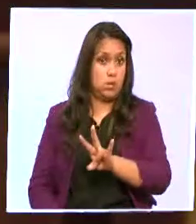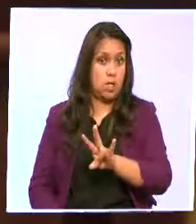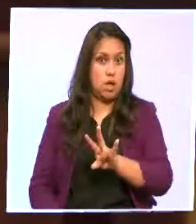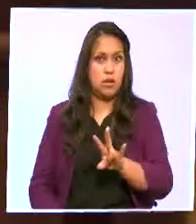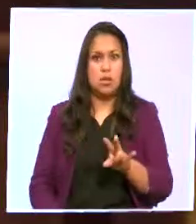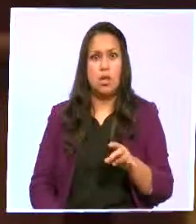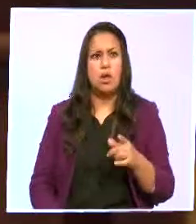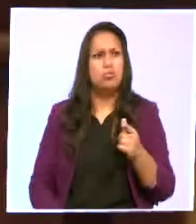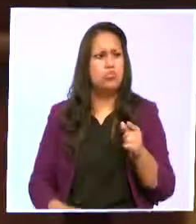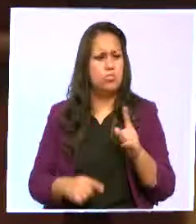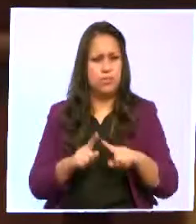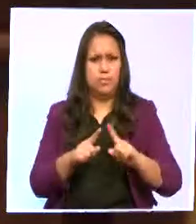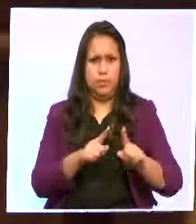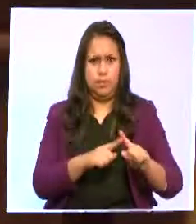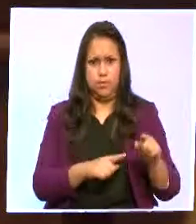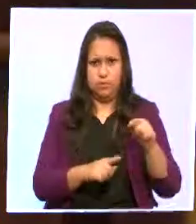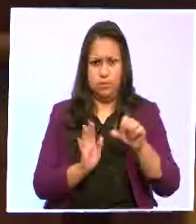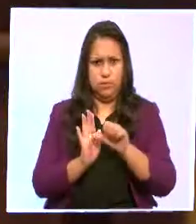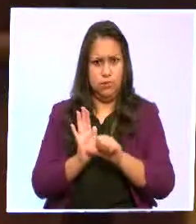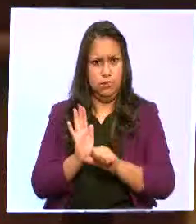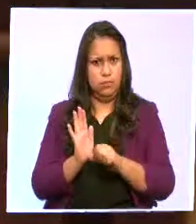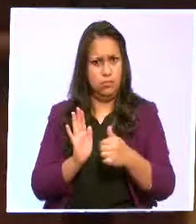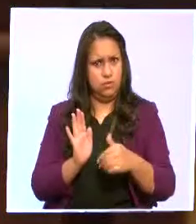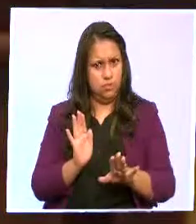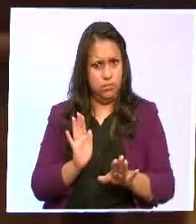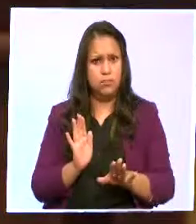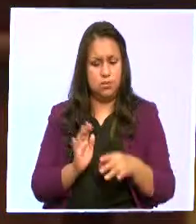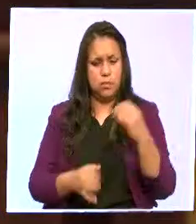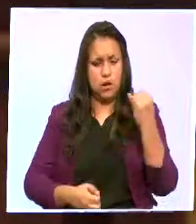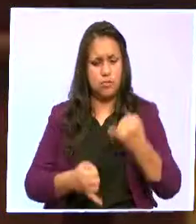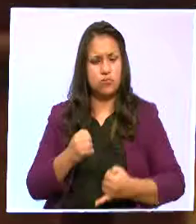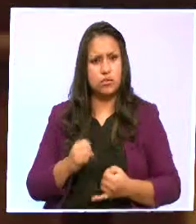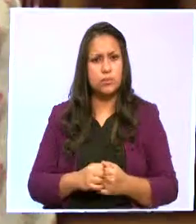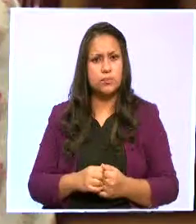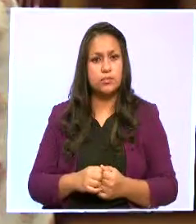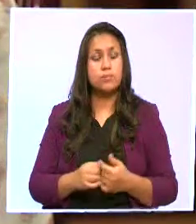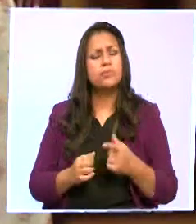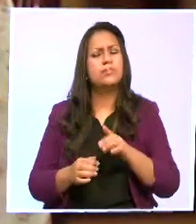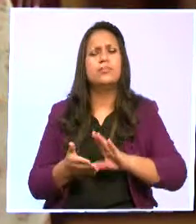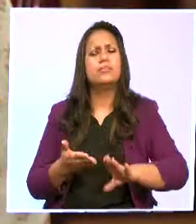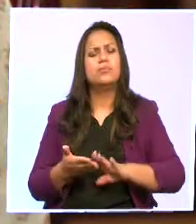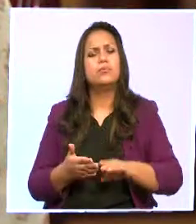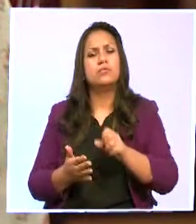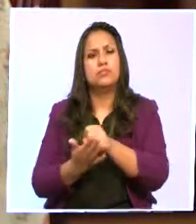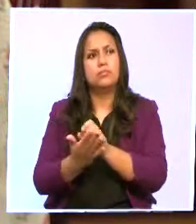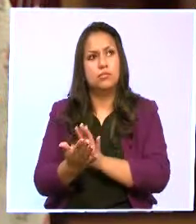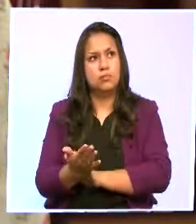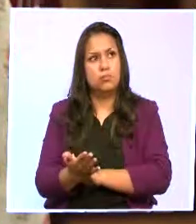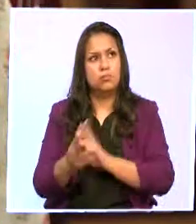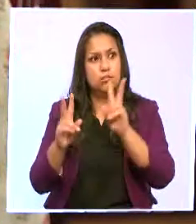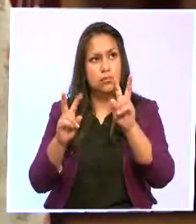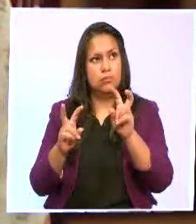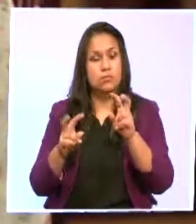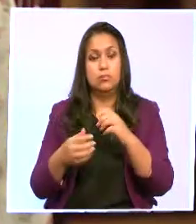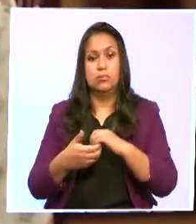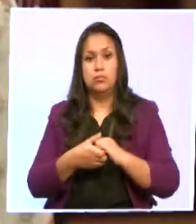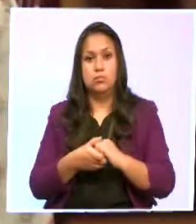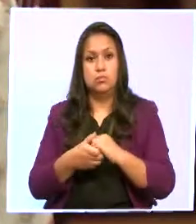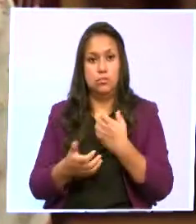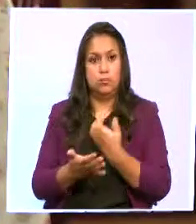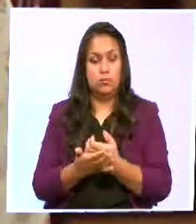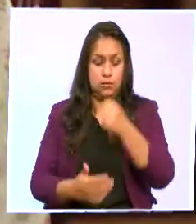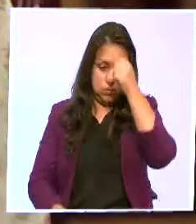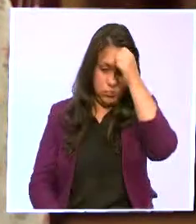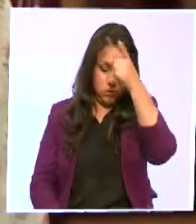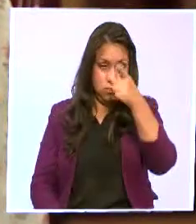y ahí iría definiendo el articulado que es finalmente lo que debemos estar sobre el proyecto de código de la economía social de los conocimientos asambleísta o toda vez que